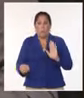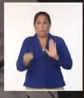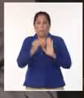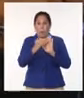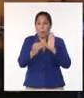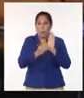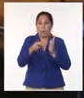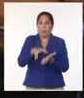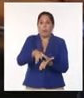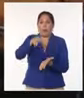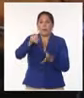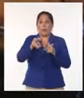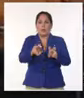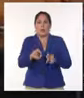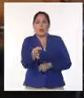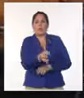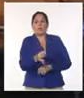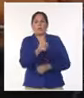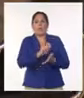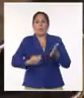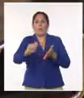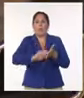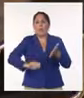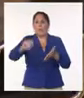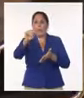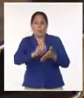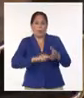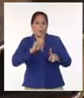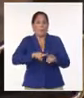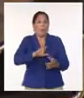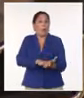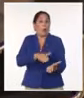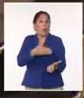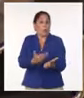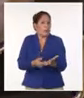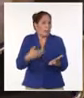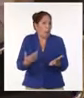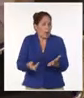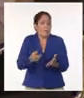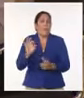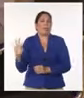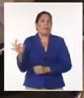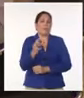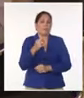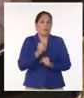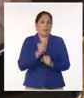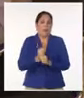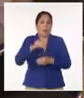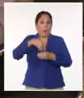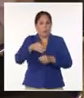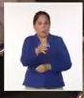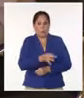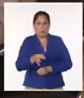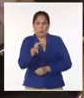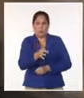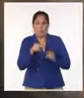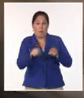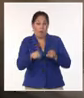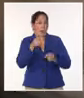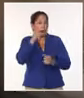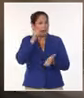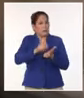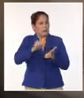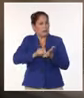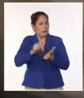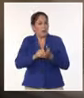plantilla de las Asambleas Municipales del Poder Popular y la propuesta respectiva para su perfeccionamiento. En la sesión fueron chequeados también